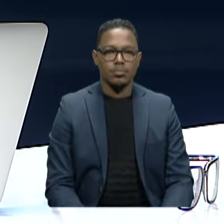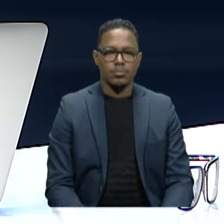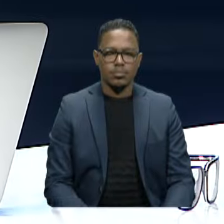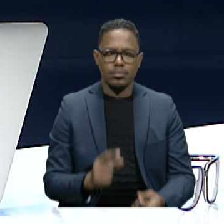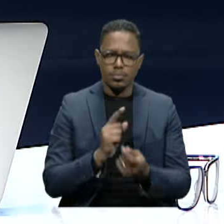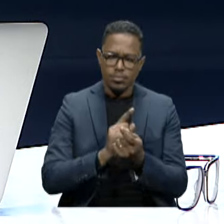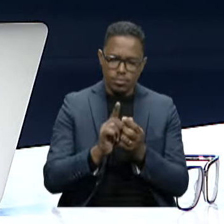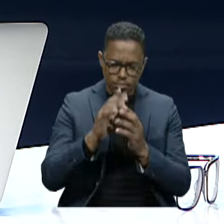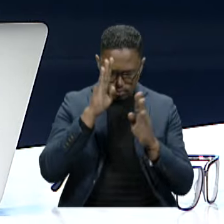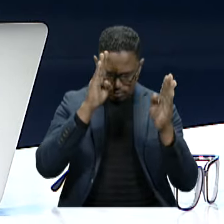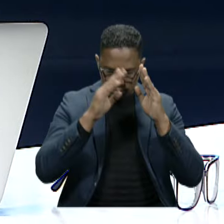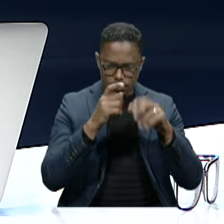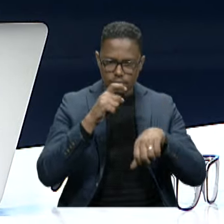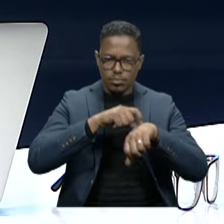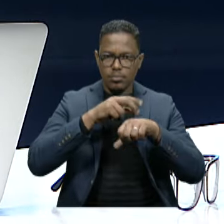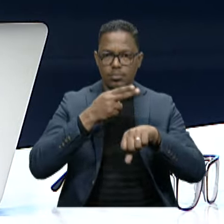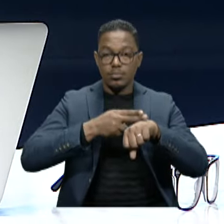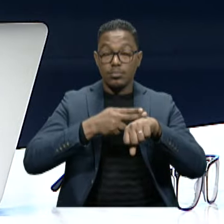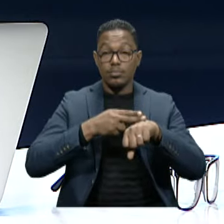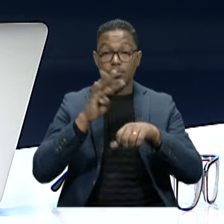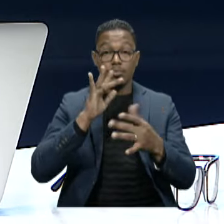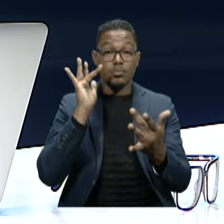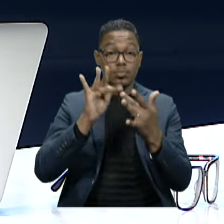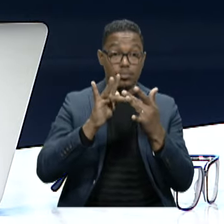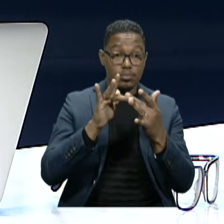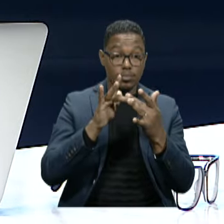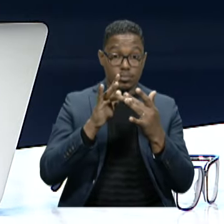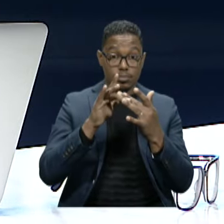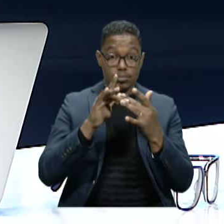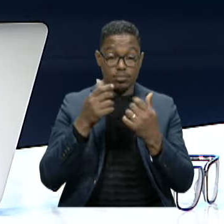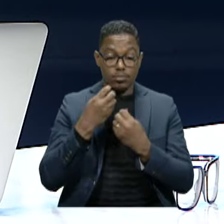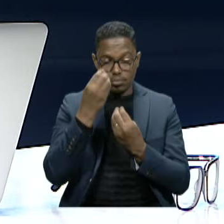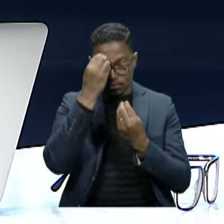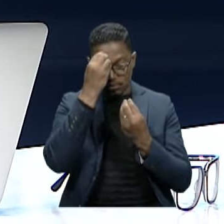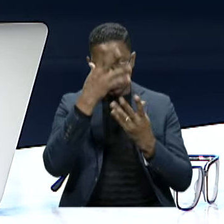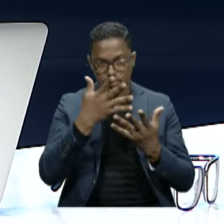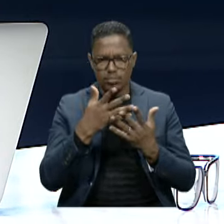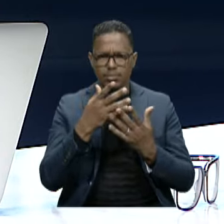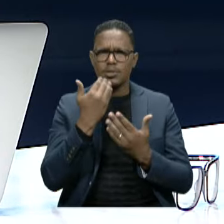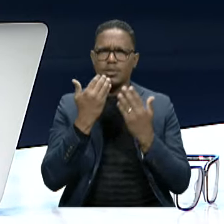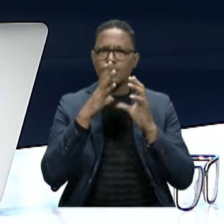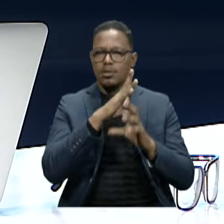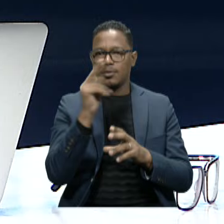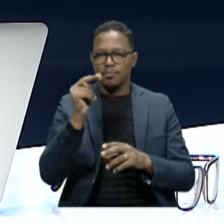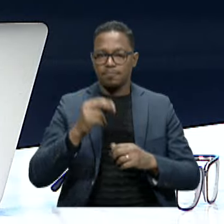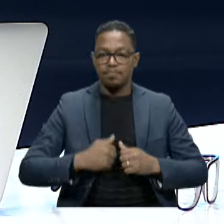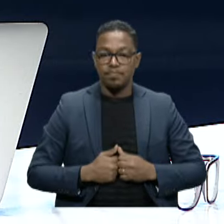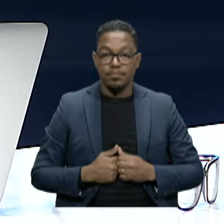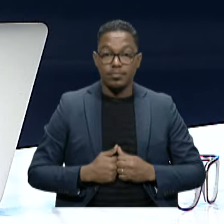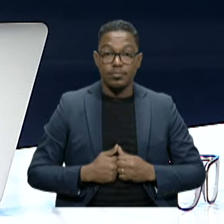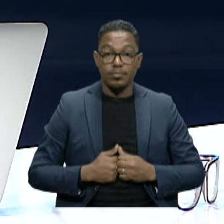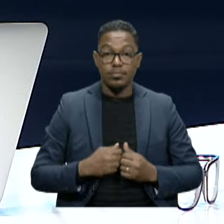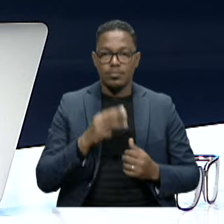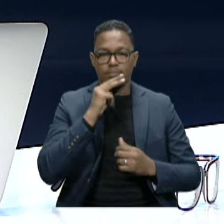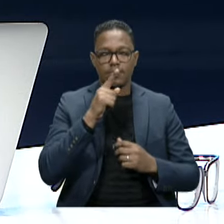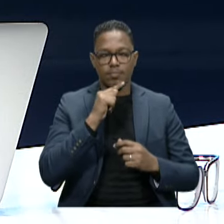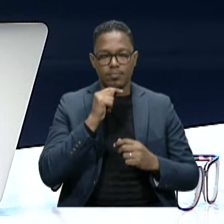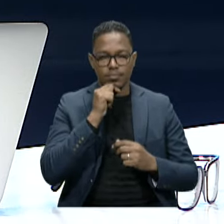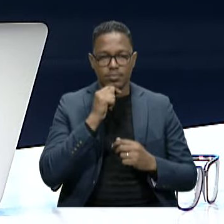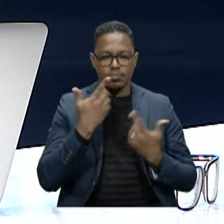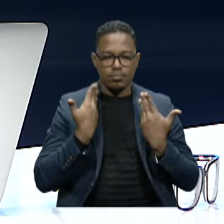gusto saludarlos a esta hora de la tarde. El 4 conecta con una realidad informativa. Por supuesto, gracias a Central de Noticias. Agradezco a Matthew